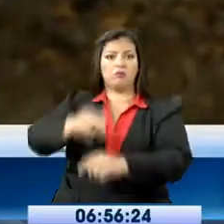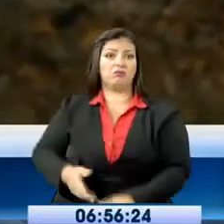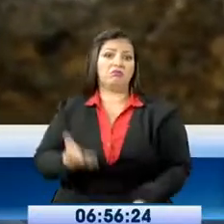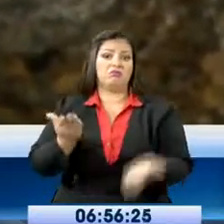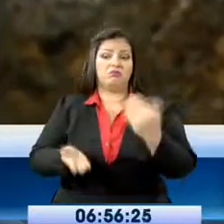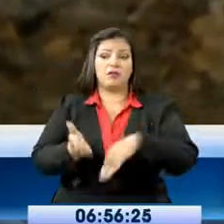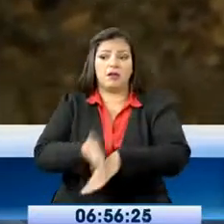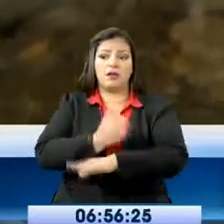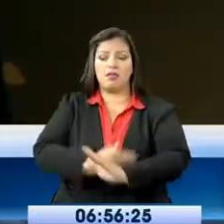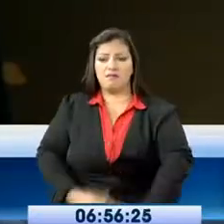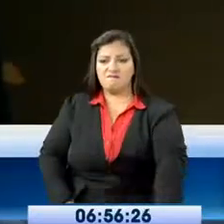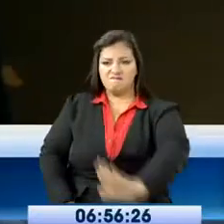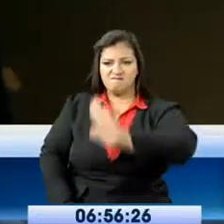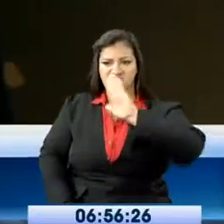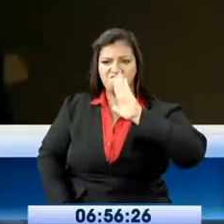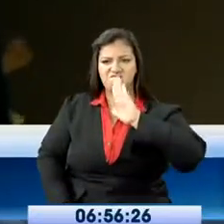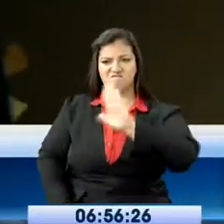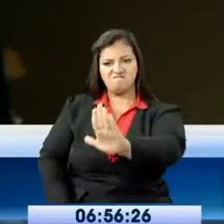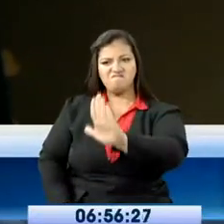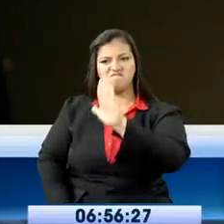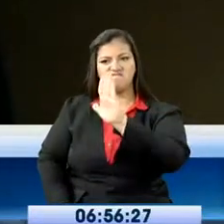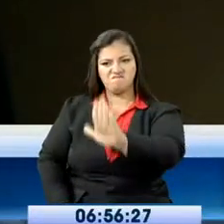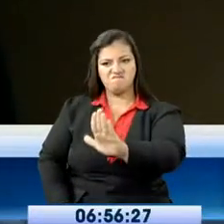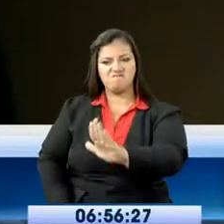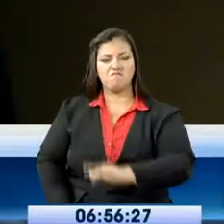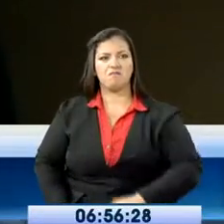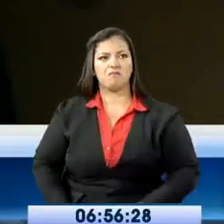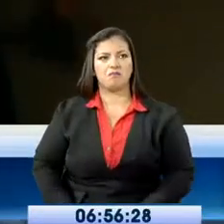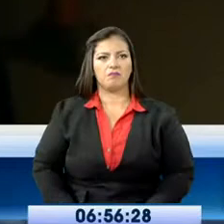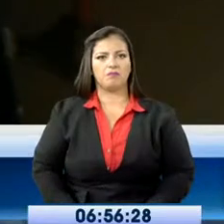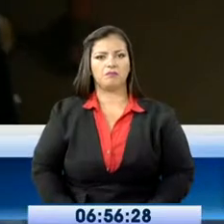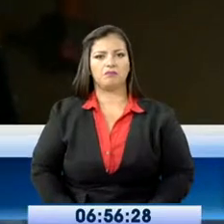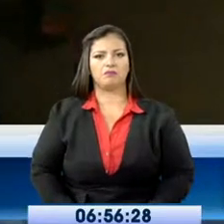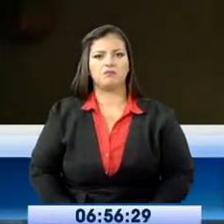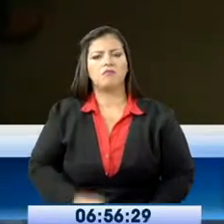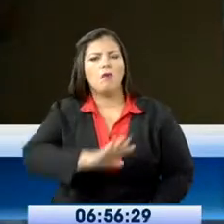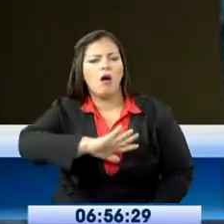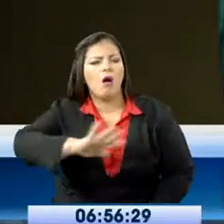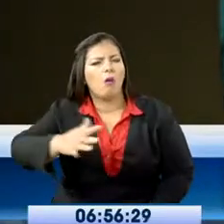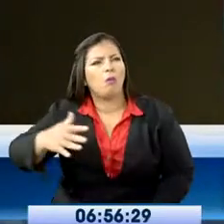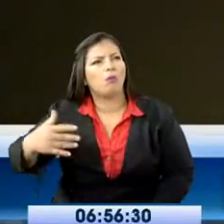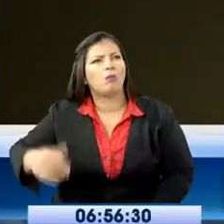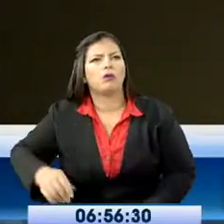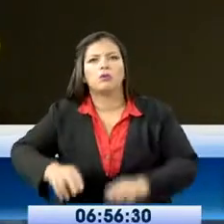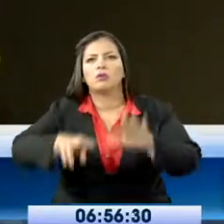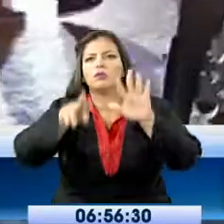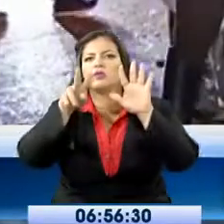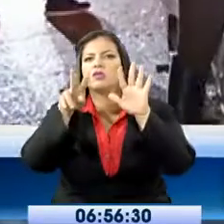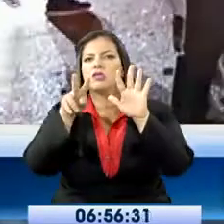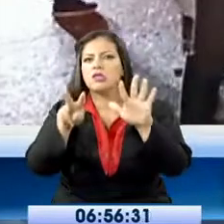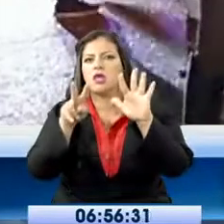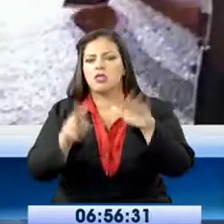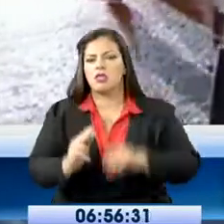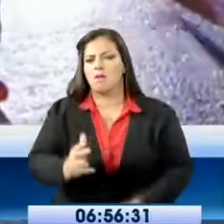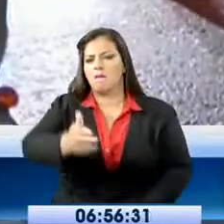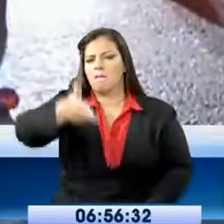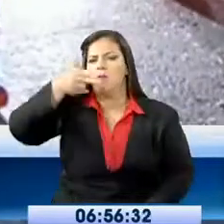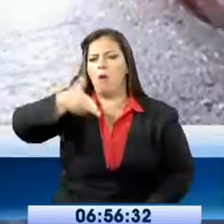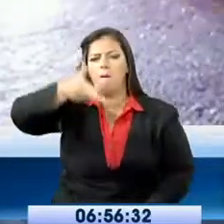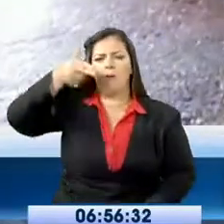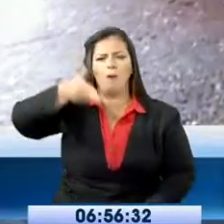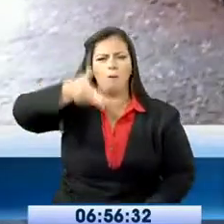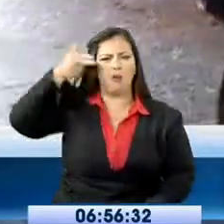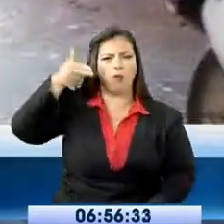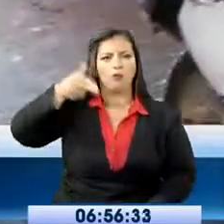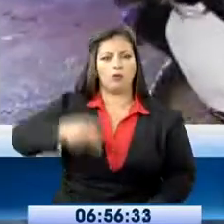venganza. ¿Cuántos tiros te dieron? Ay, sí, más de 7, porque dispararon por todos los lados. Testigos